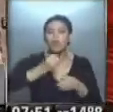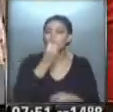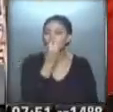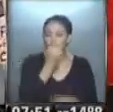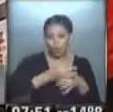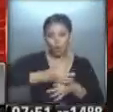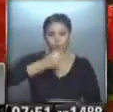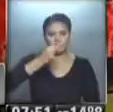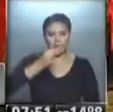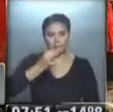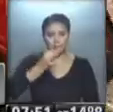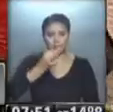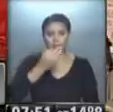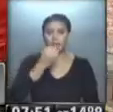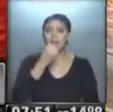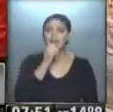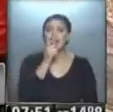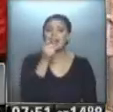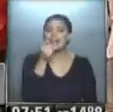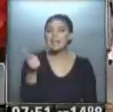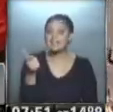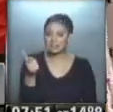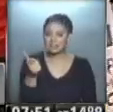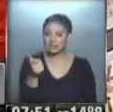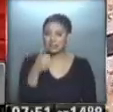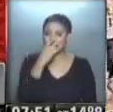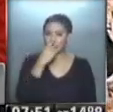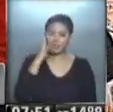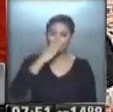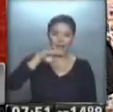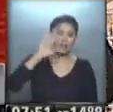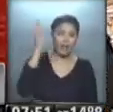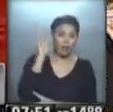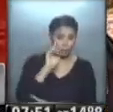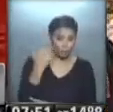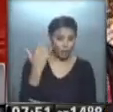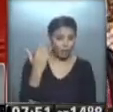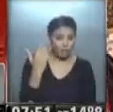rosas, casi de la altura, detrás del árbol este, se puede ver,